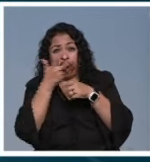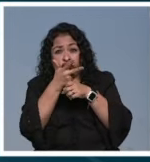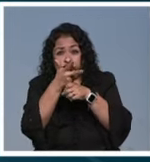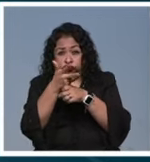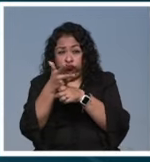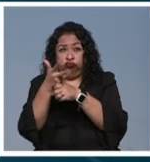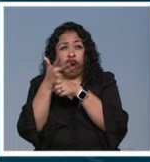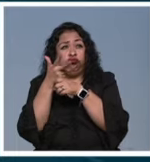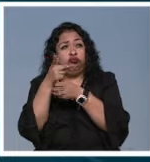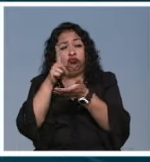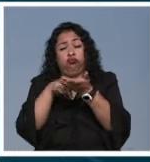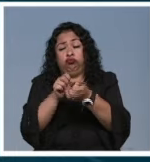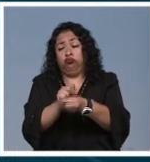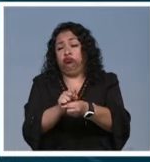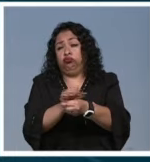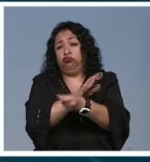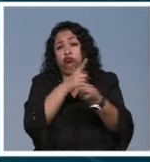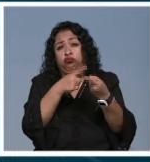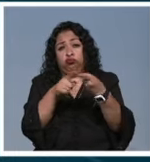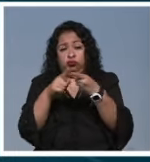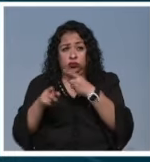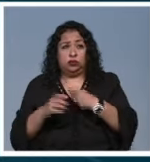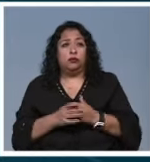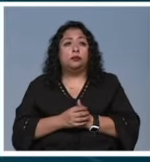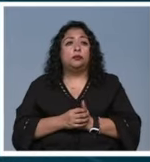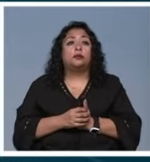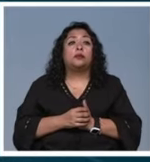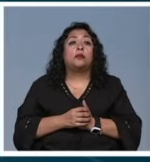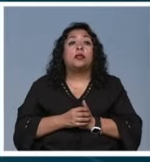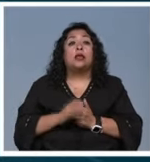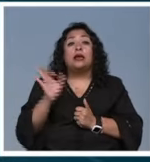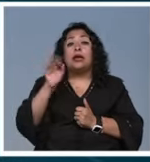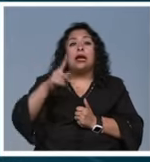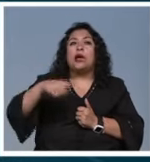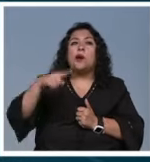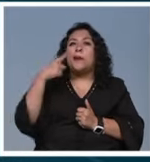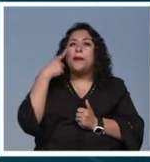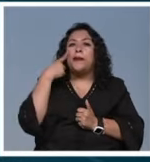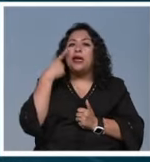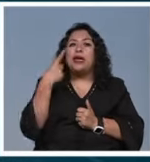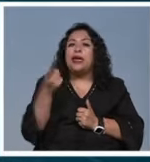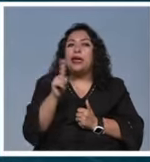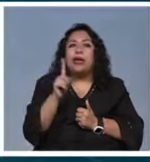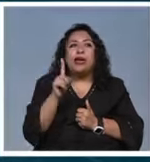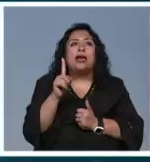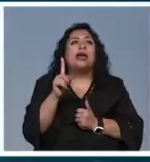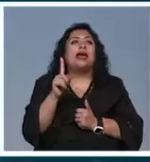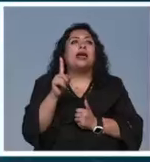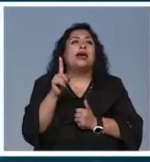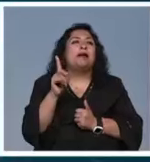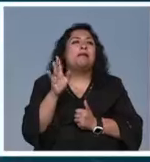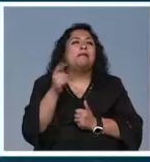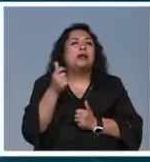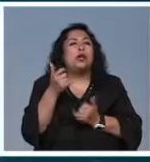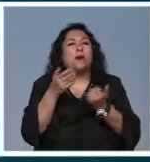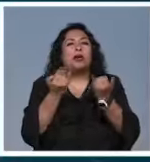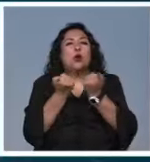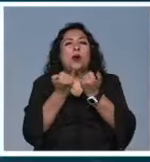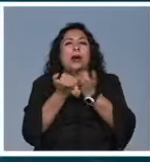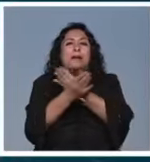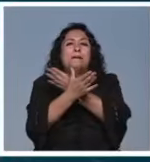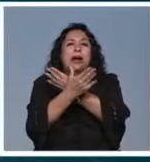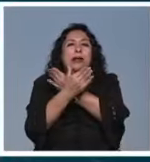documental lleno de emociones. A lo mejor ellos no dimensionan, lo llamo yo como el aleteo de una mariposa,